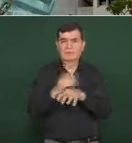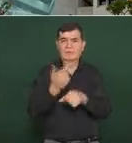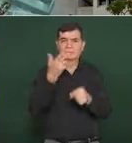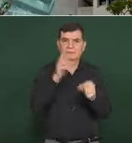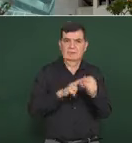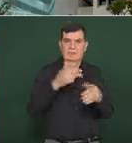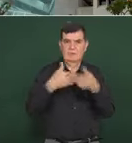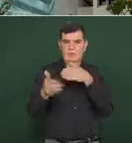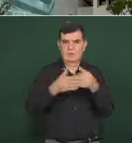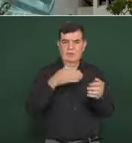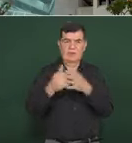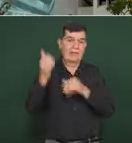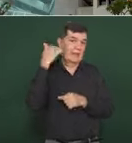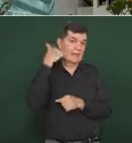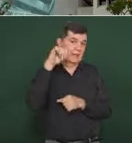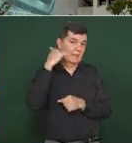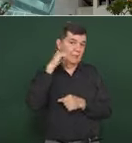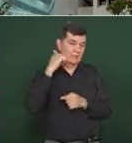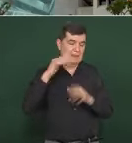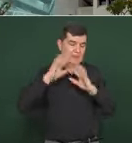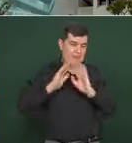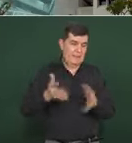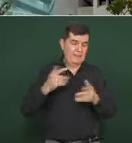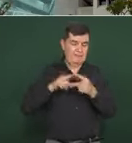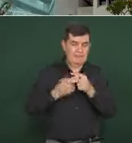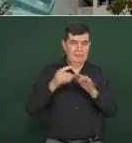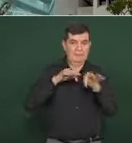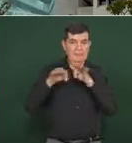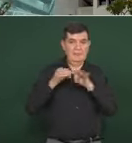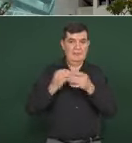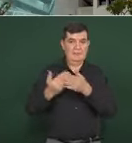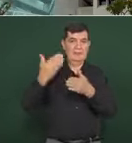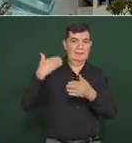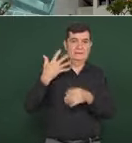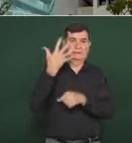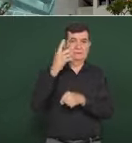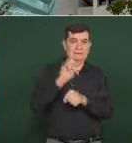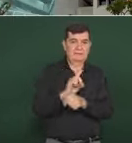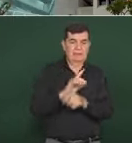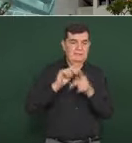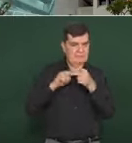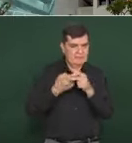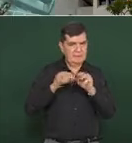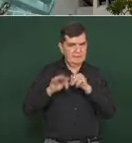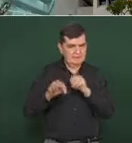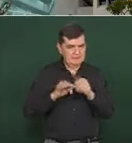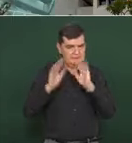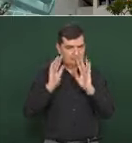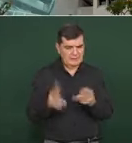Hospital Moderno de Acapulco, que inició sus trabajos hace 5 días, y